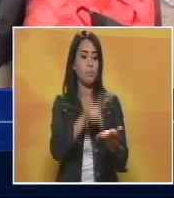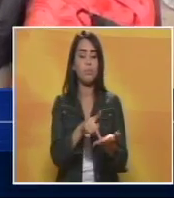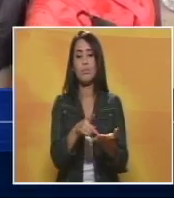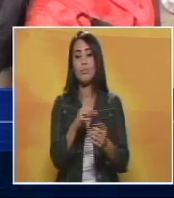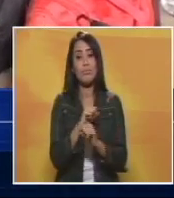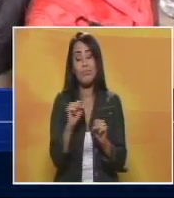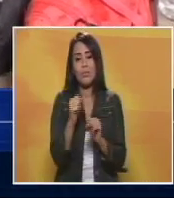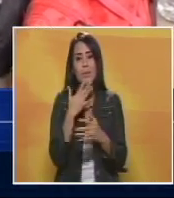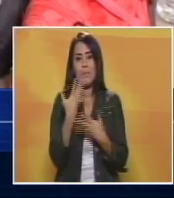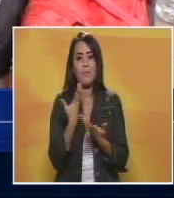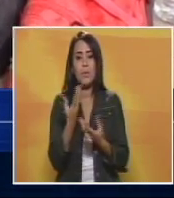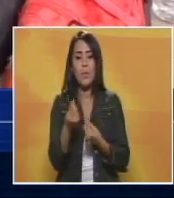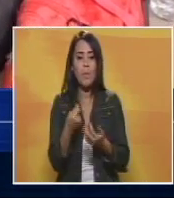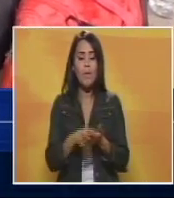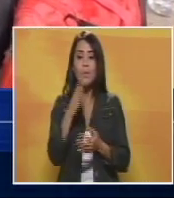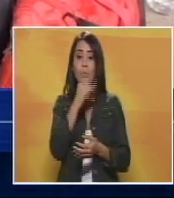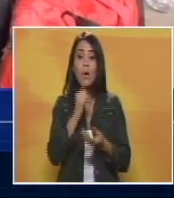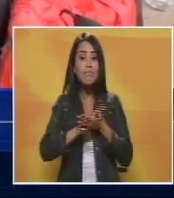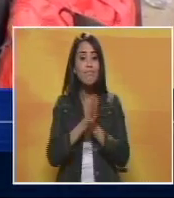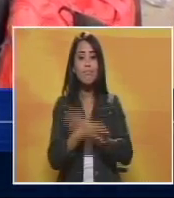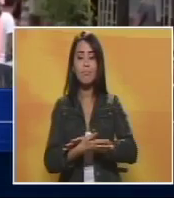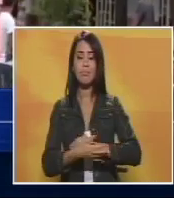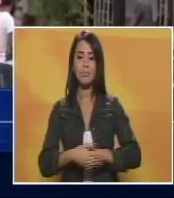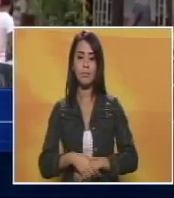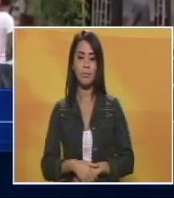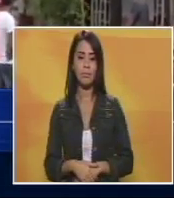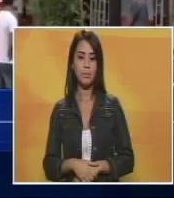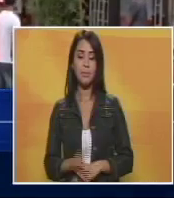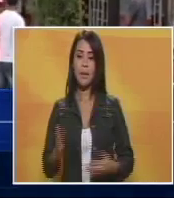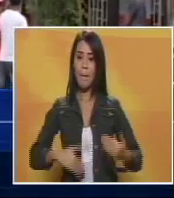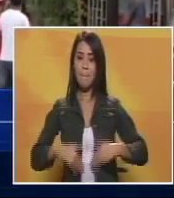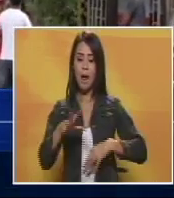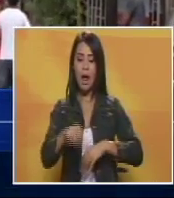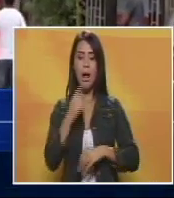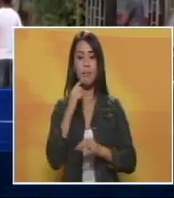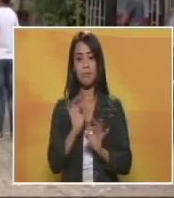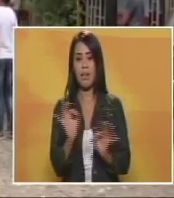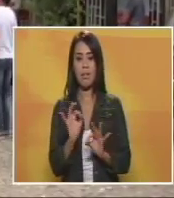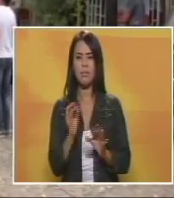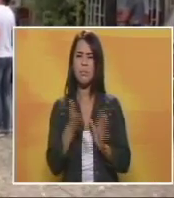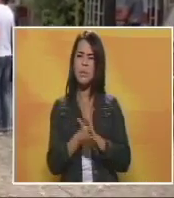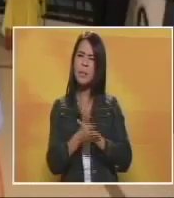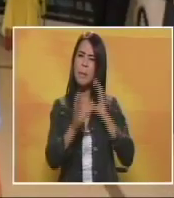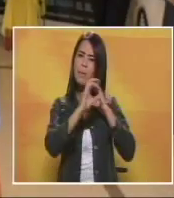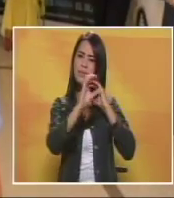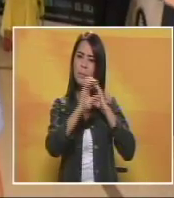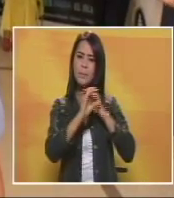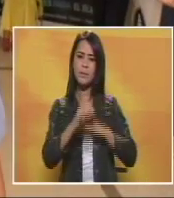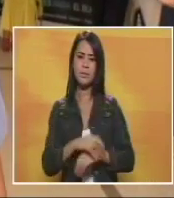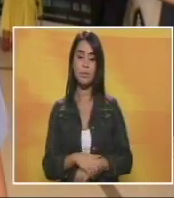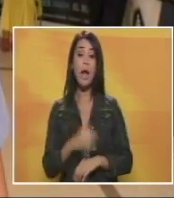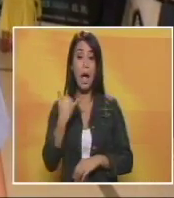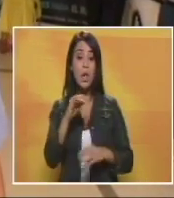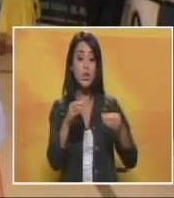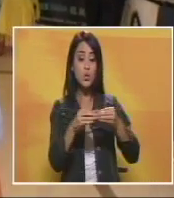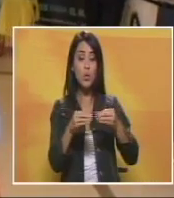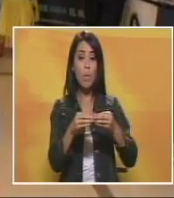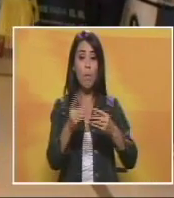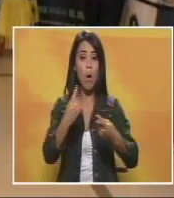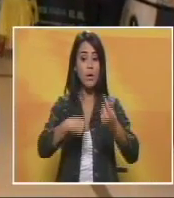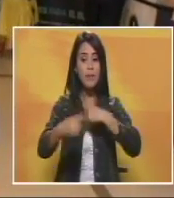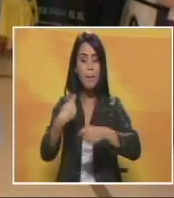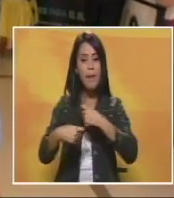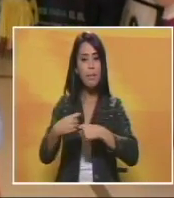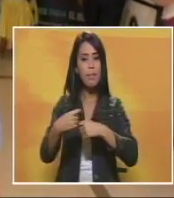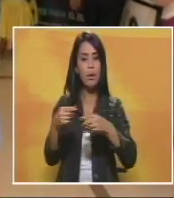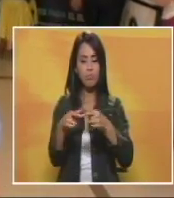tenemos nada, ni siquiera tengo para comprarle un pañal al bebé. Pero, ¿qué está pasando con el transporte? Hay mafias que venden los